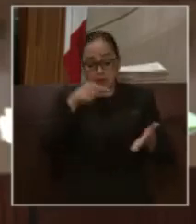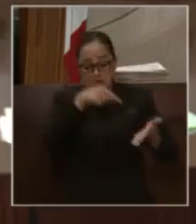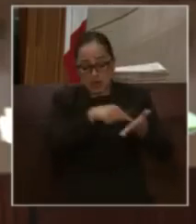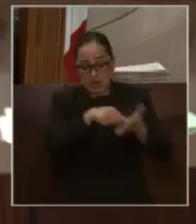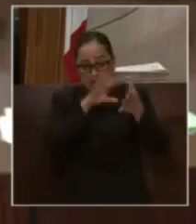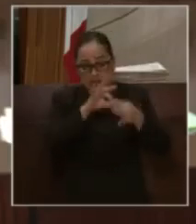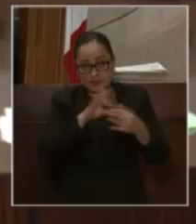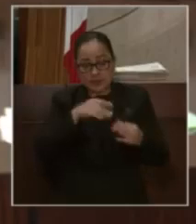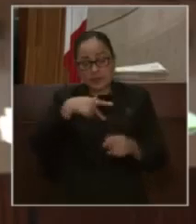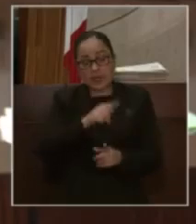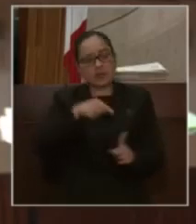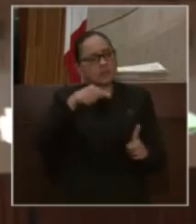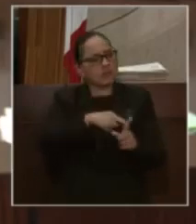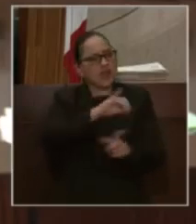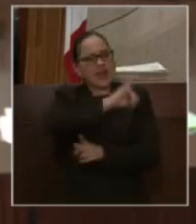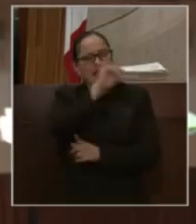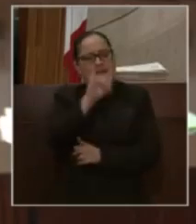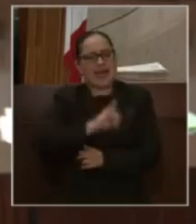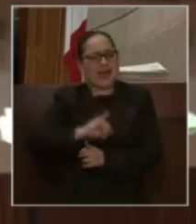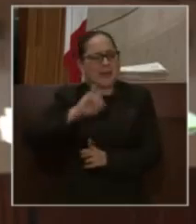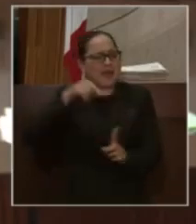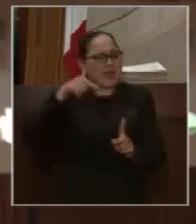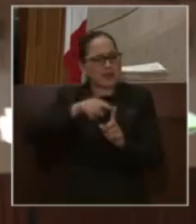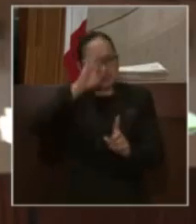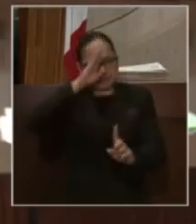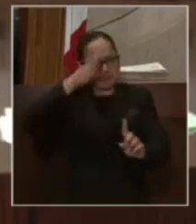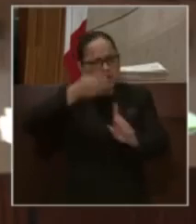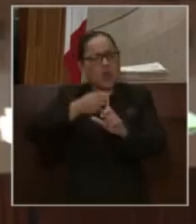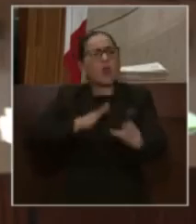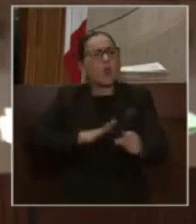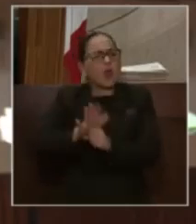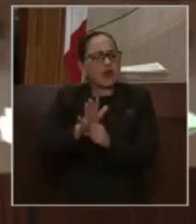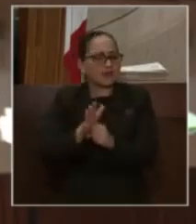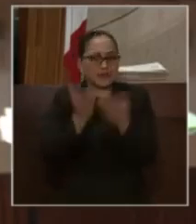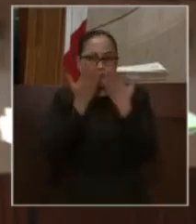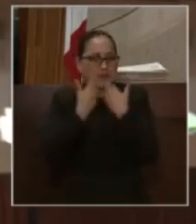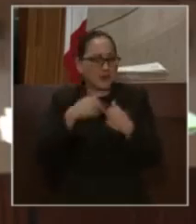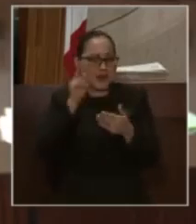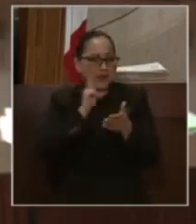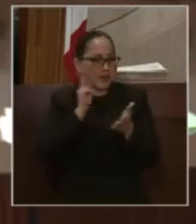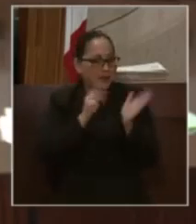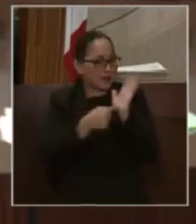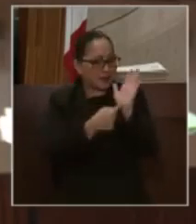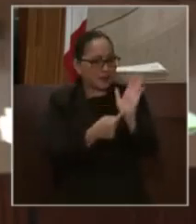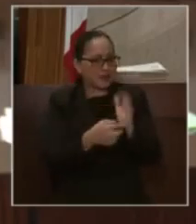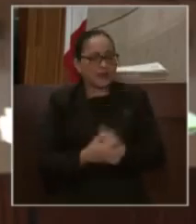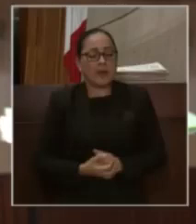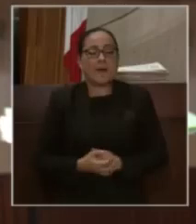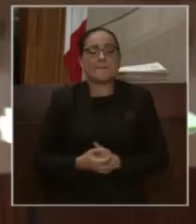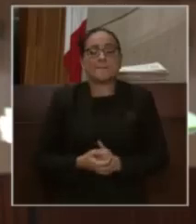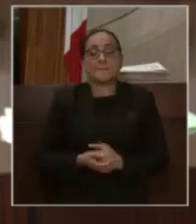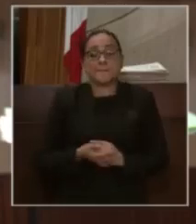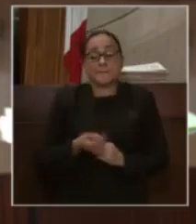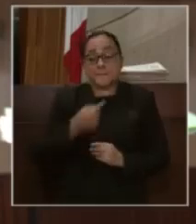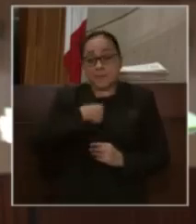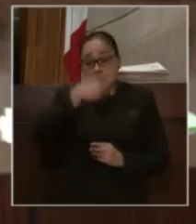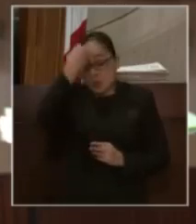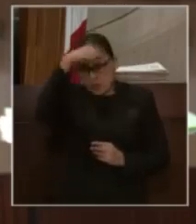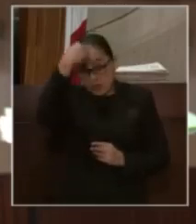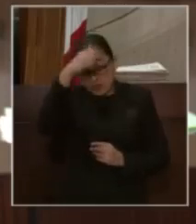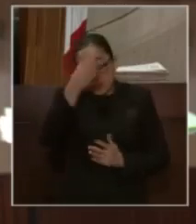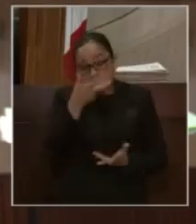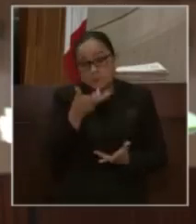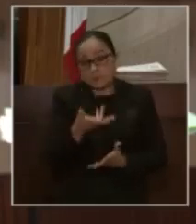cuya finalidad nunca está acreditada. Por lo tanto, a mi modo de ver, pues